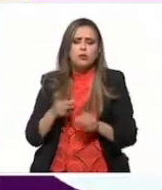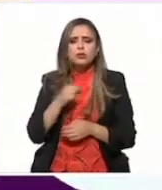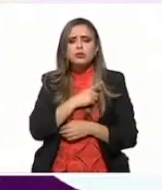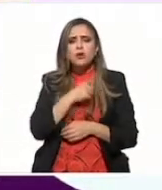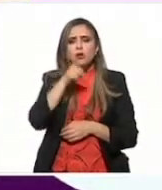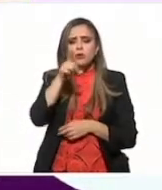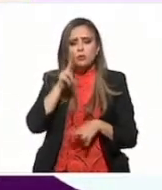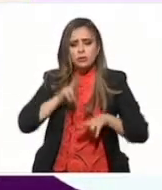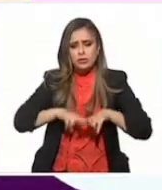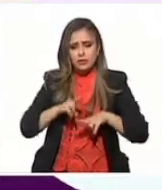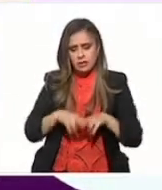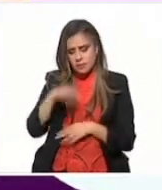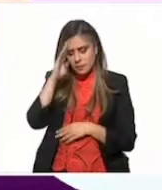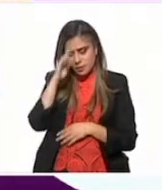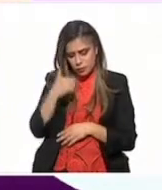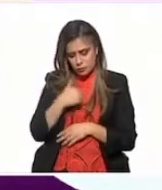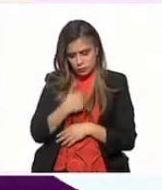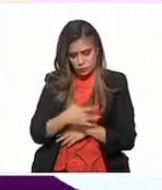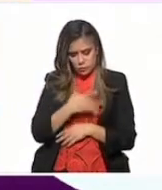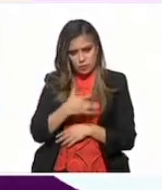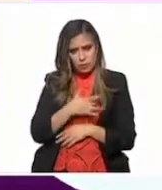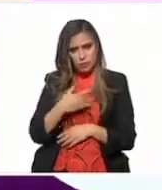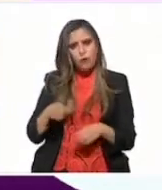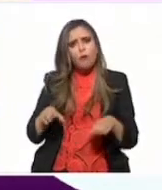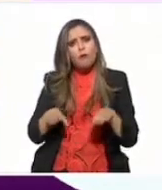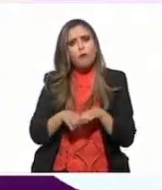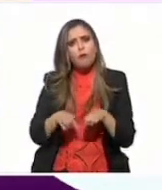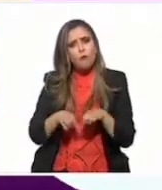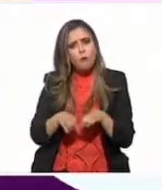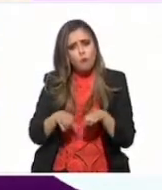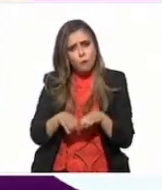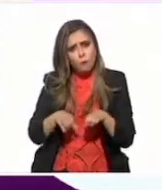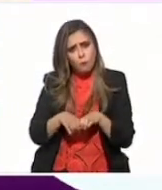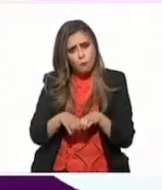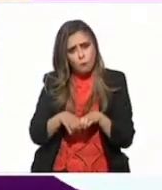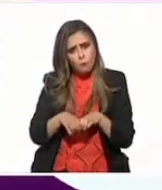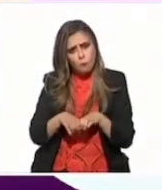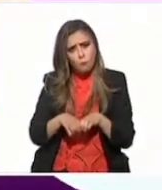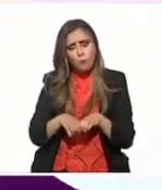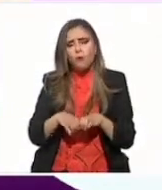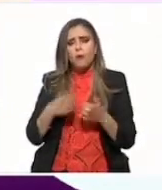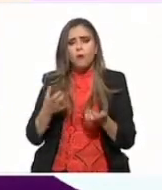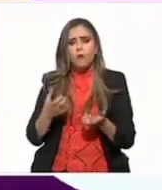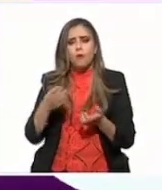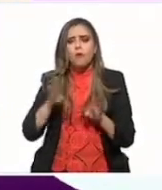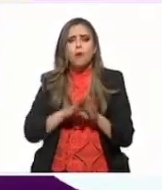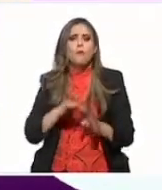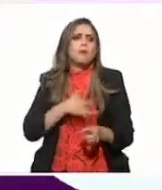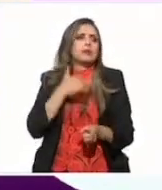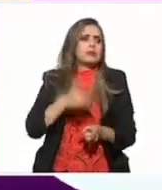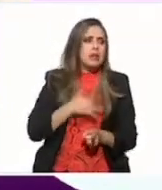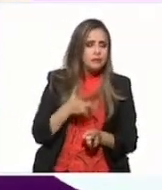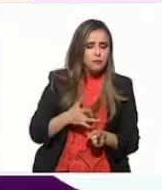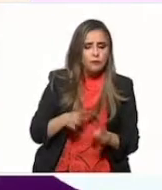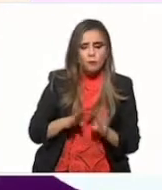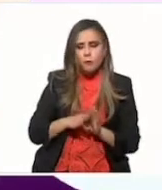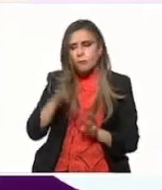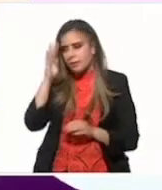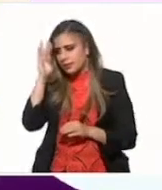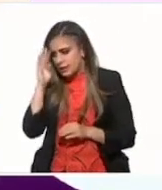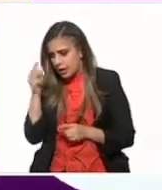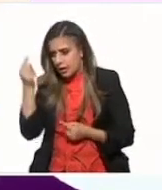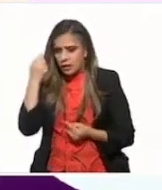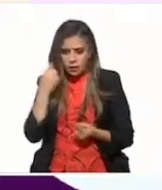cómo me siento sin intentar responder a esa pregunta porque como me siento entonces pensamos con el k logo interno